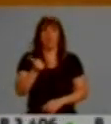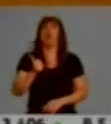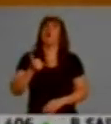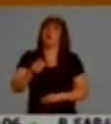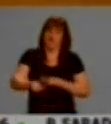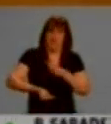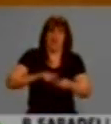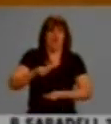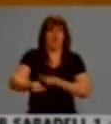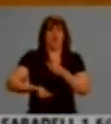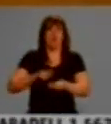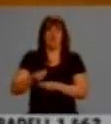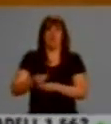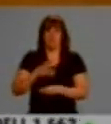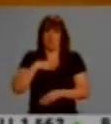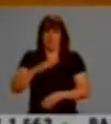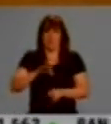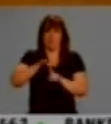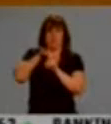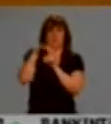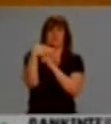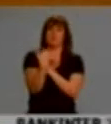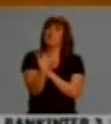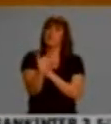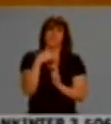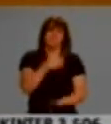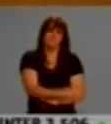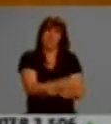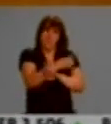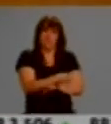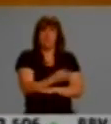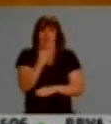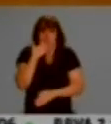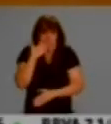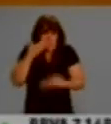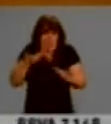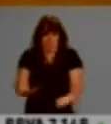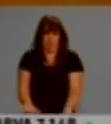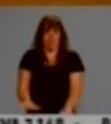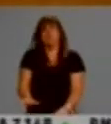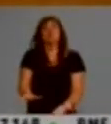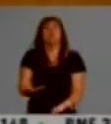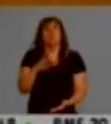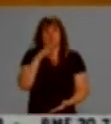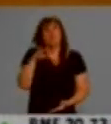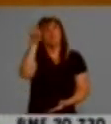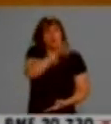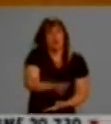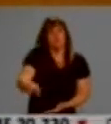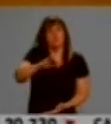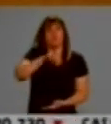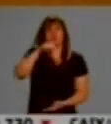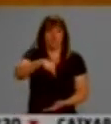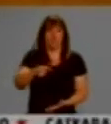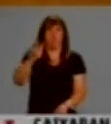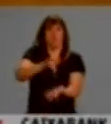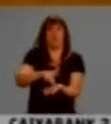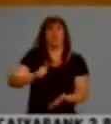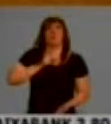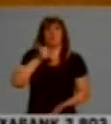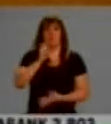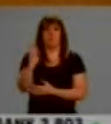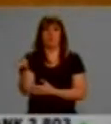antes de que las circunstancias le arrastraran a tener que hacerlo, como es el hecho de hoy. Tiene usted hoy, insisto, otra